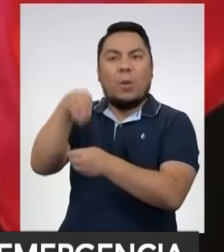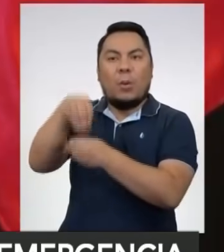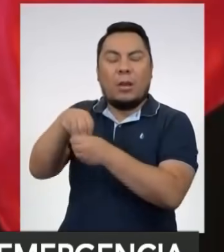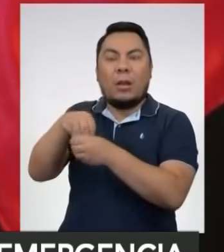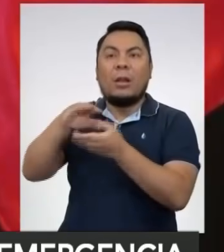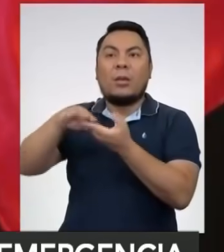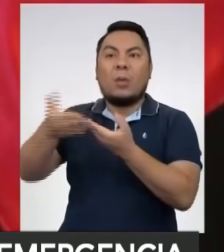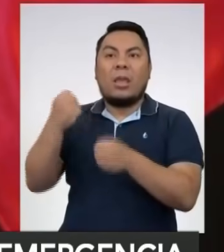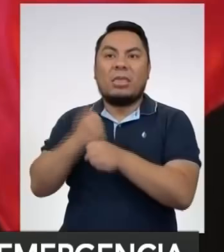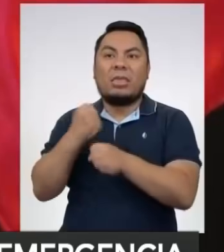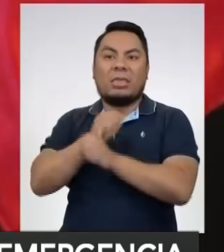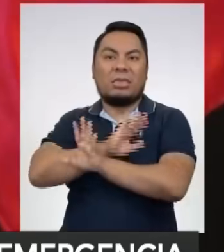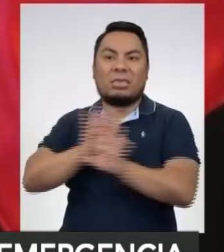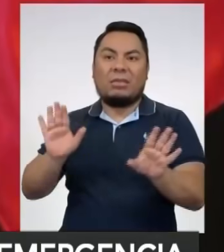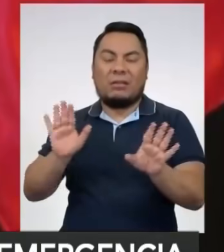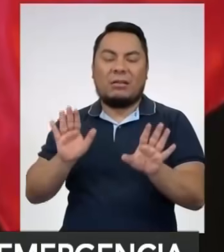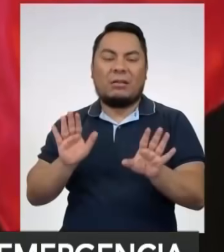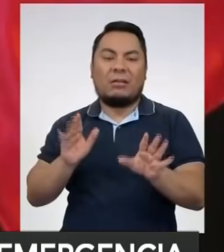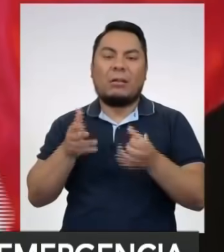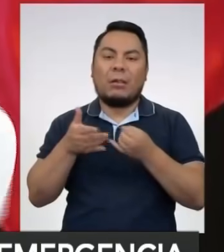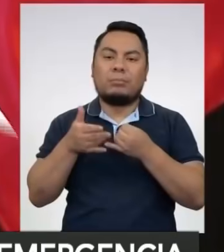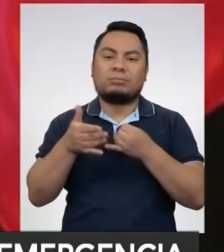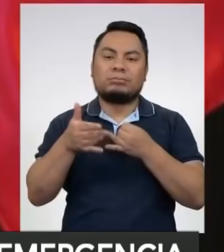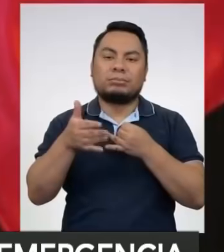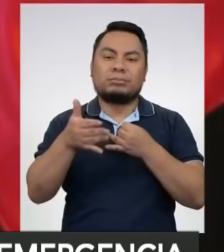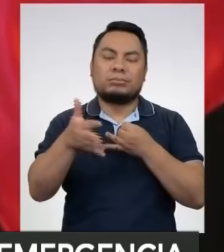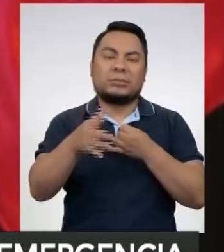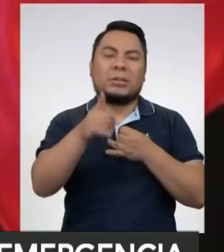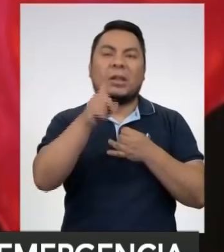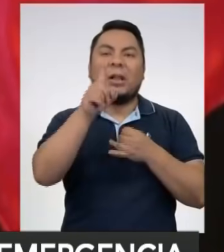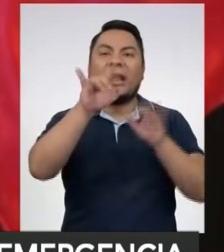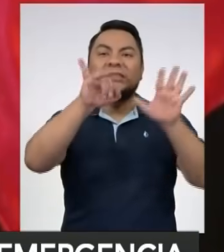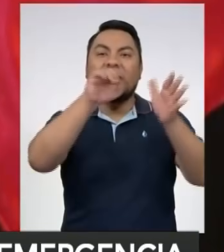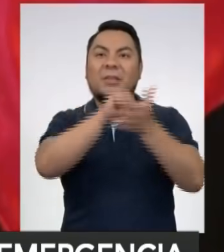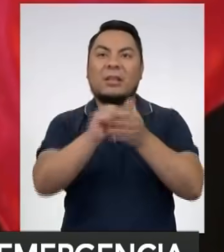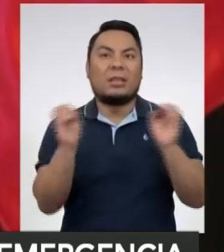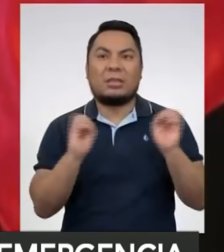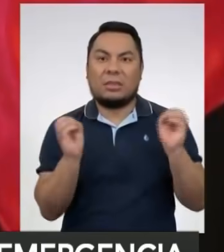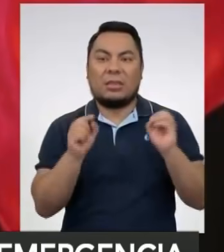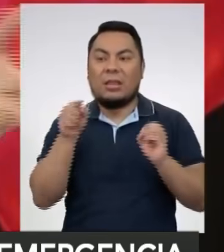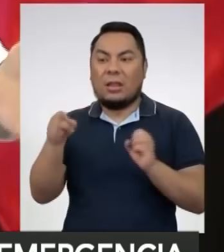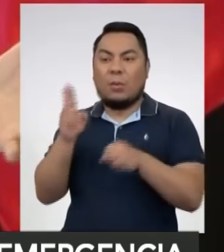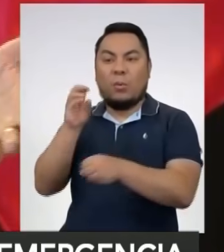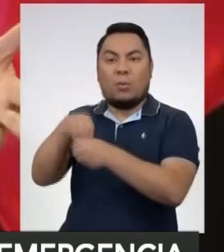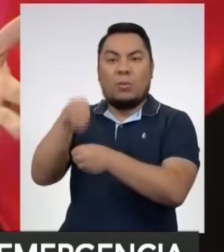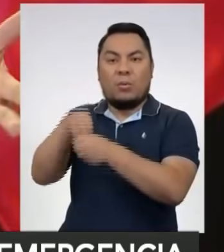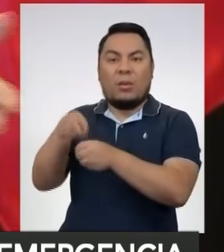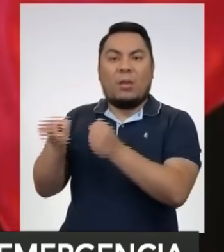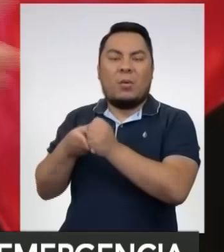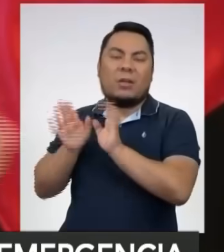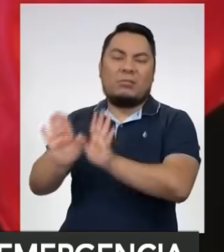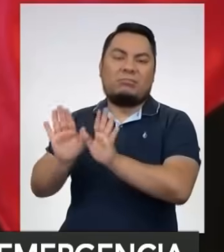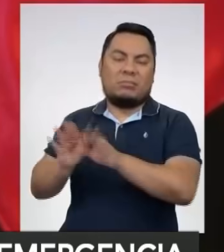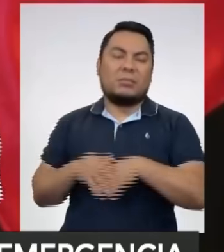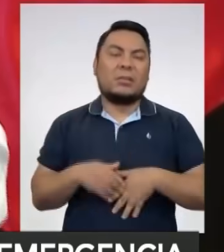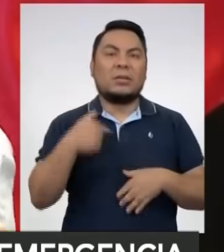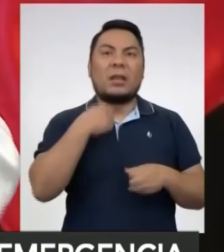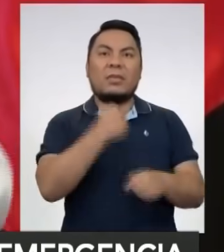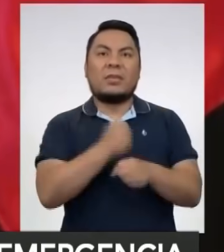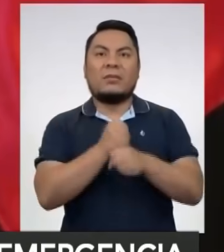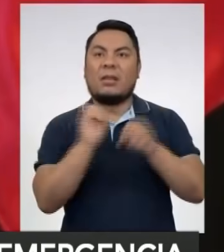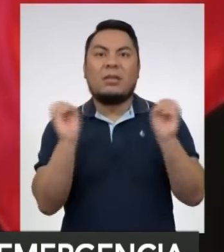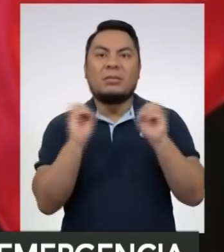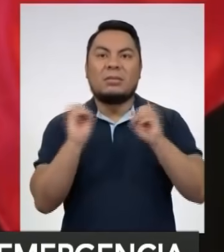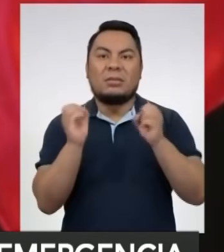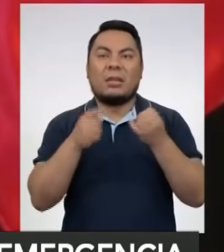este momento son los que no están en planilla. Entonces, ¿por qué? Pero que sin embargo aportaron. Y ese aporte era como